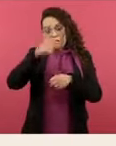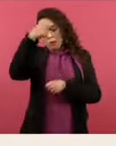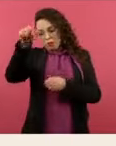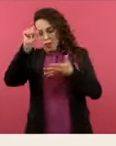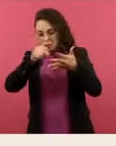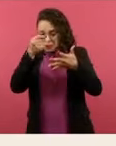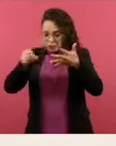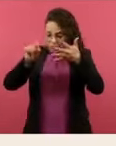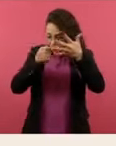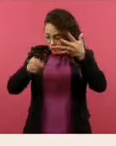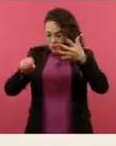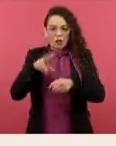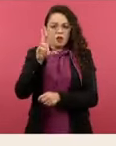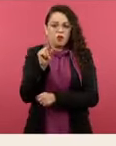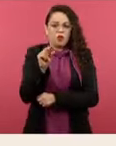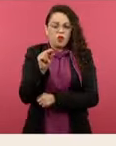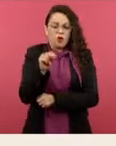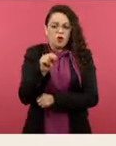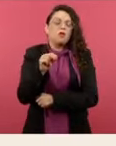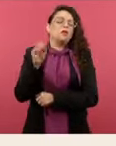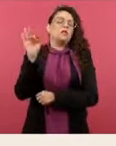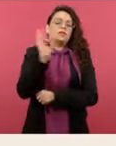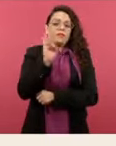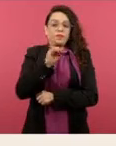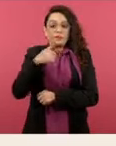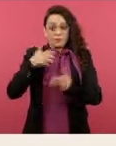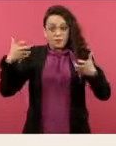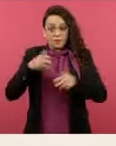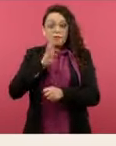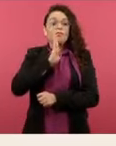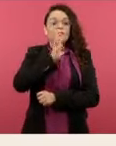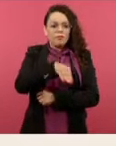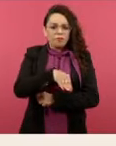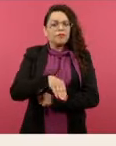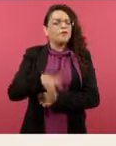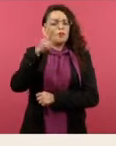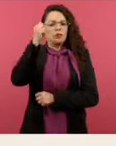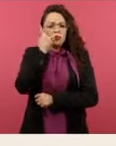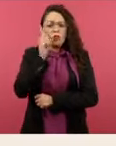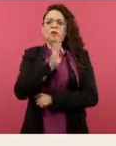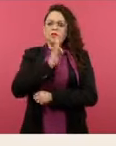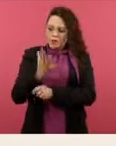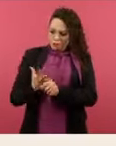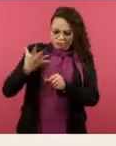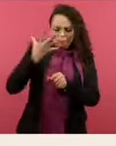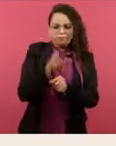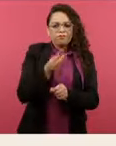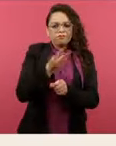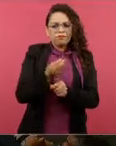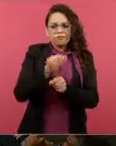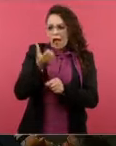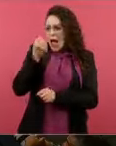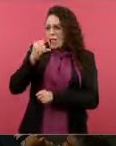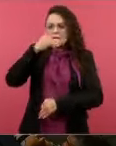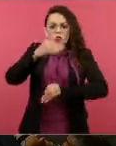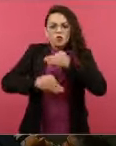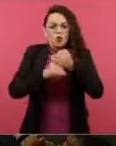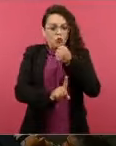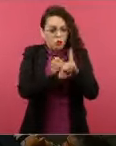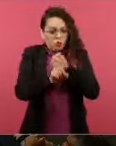aquello que no me salió bien, porque todo problema tiene una solución. Después van a